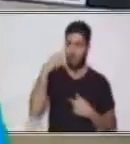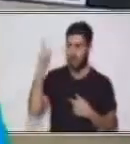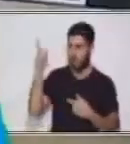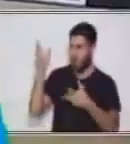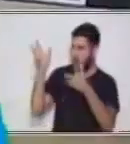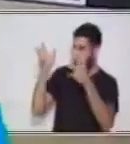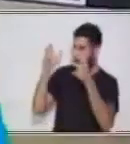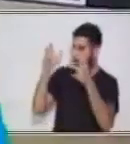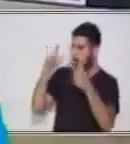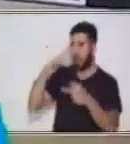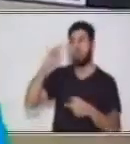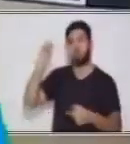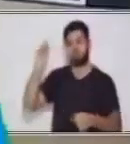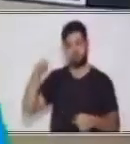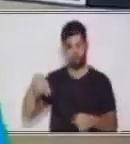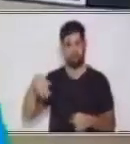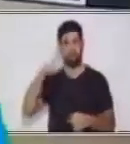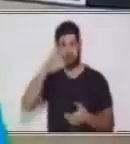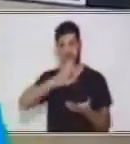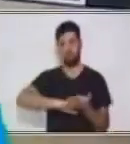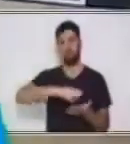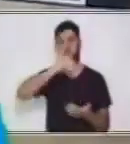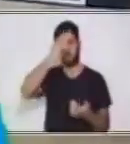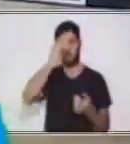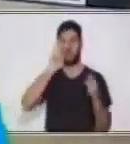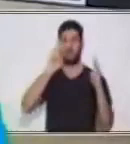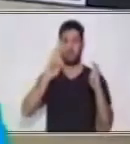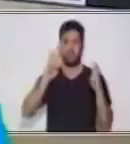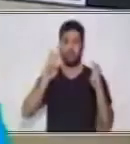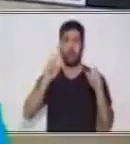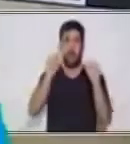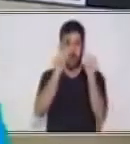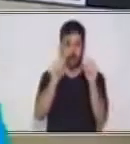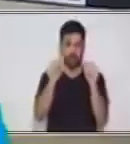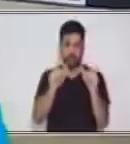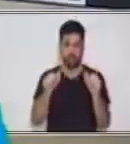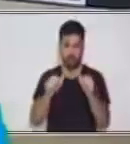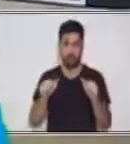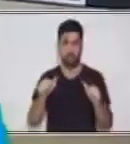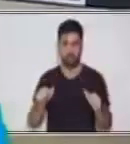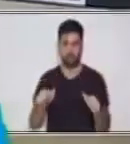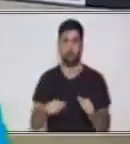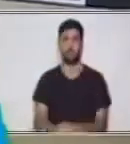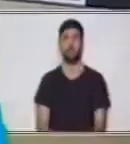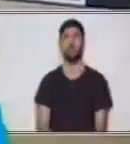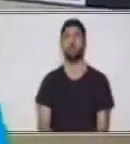habilidad de análisis e interpretación de datos.